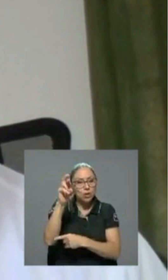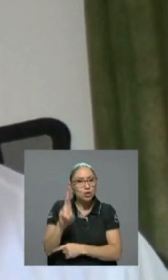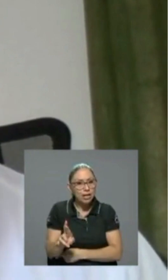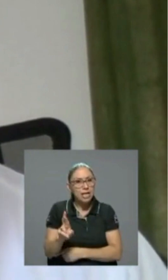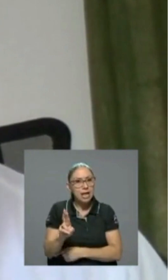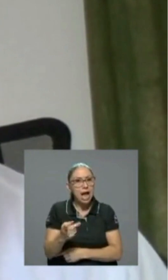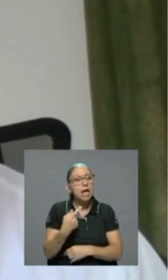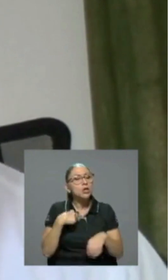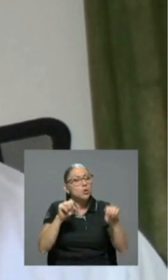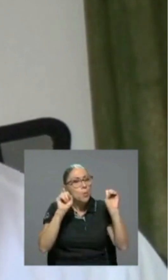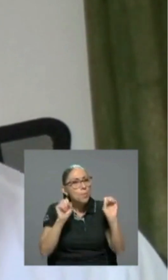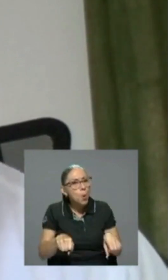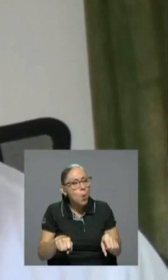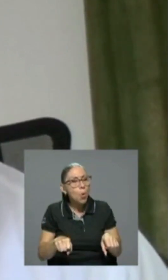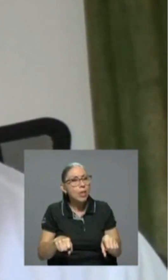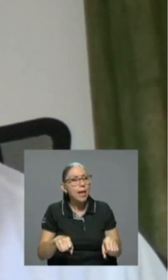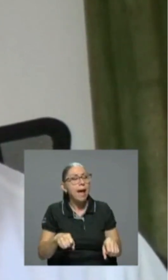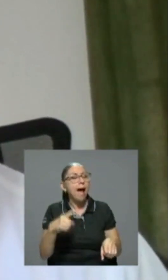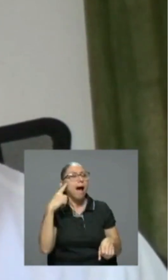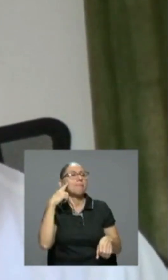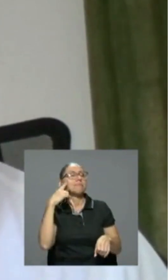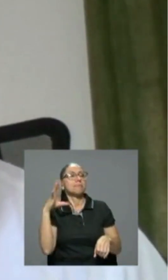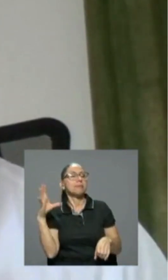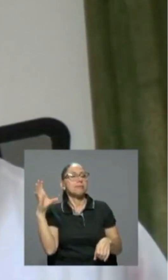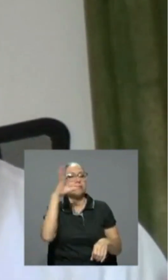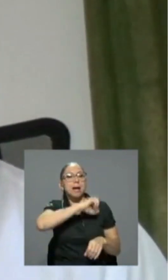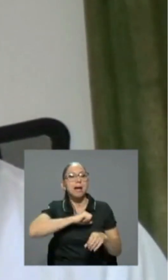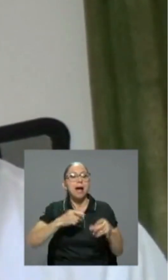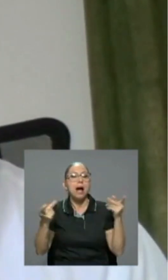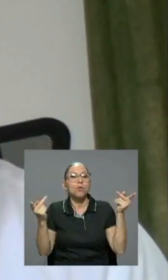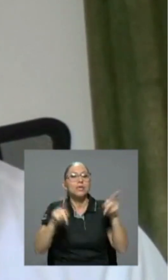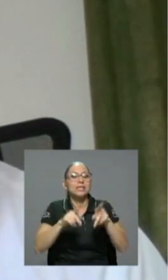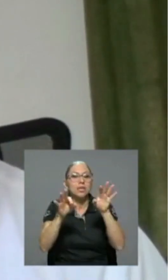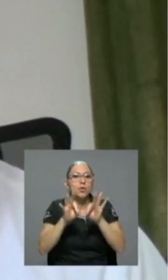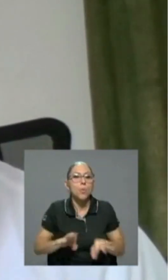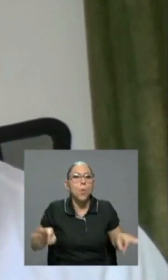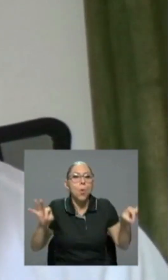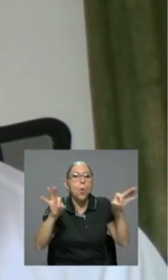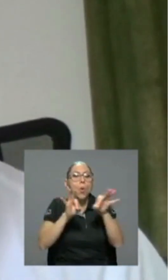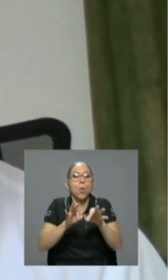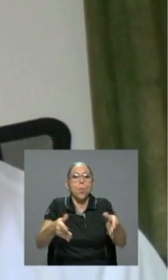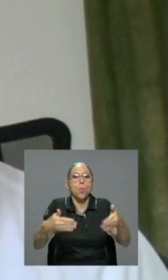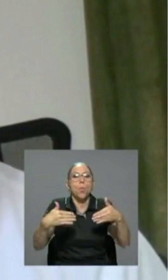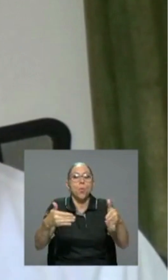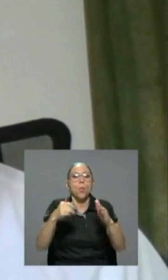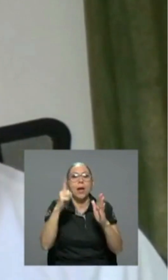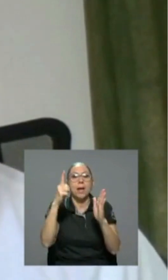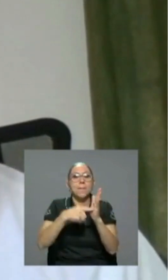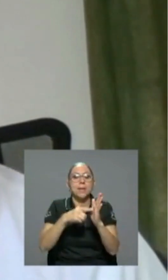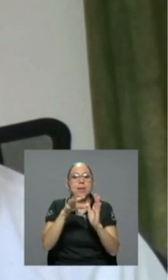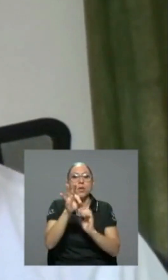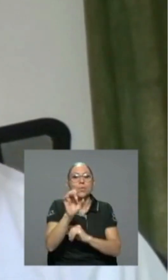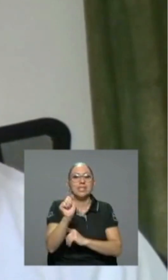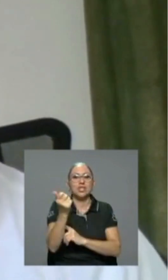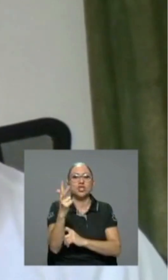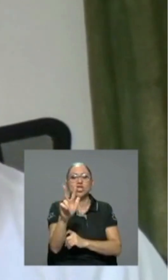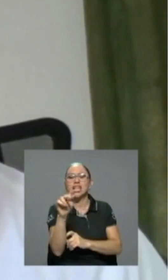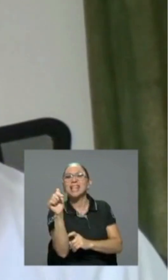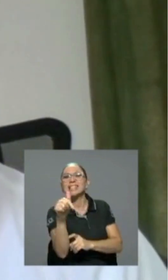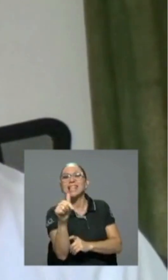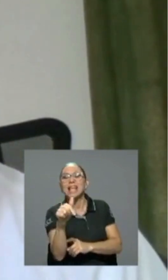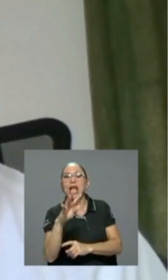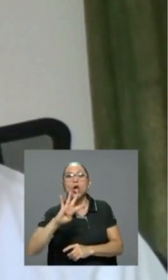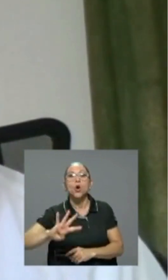un acontecimiento muy importante conmemorado en Panamá en 1913, que fue el